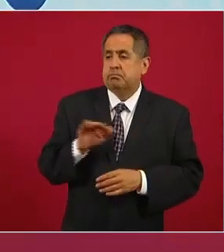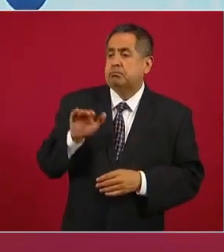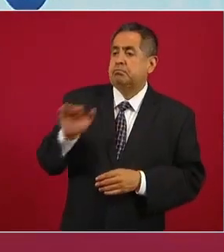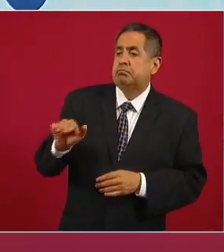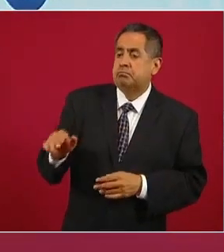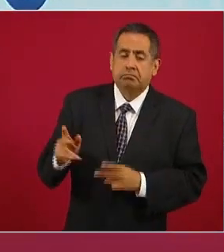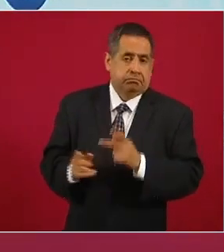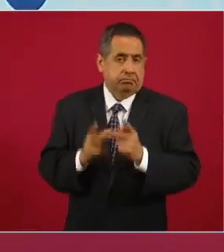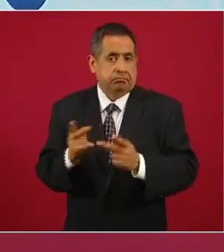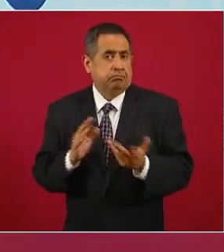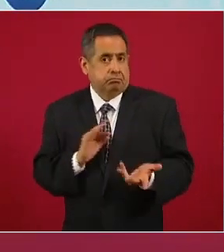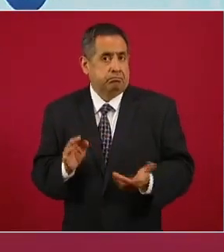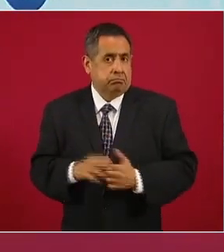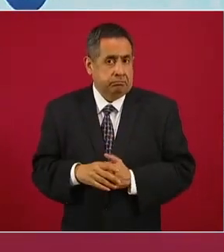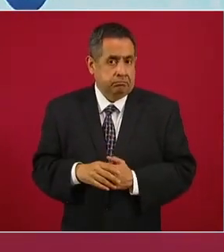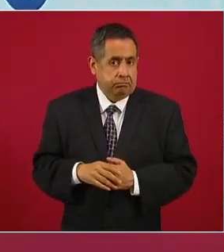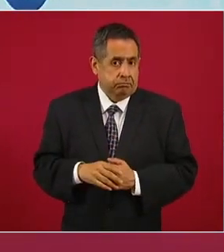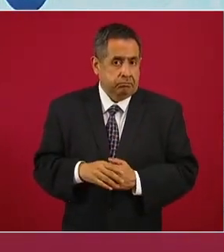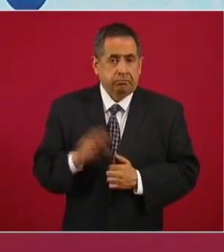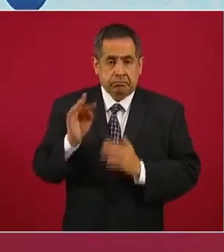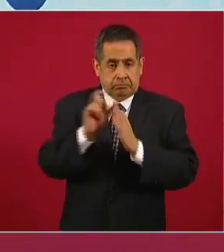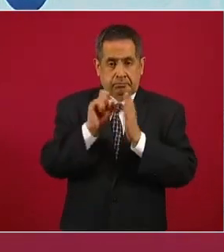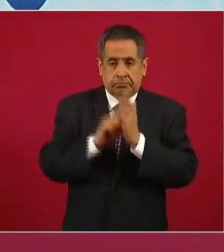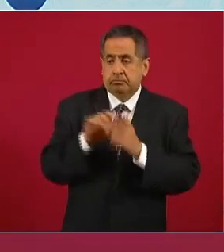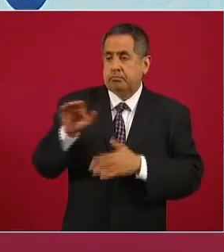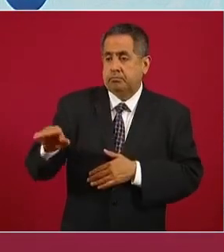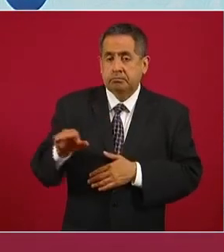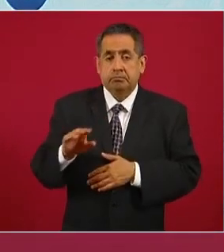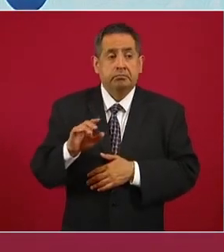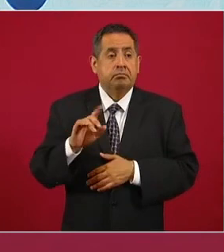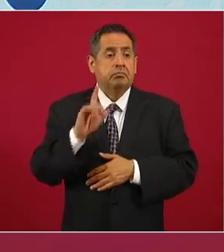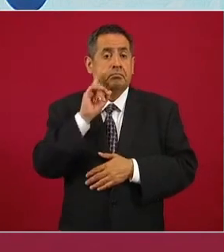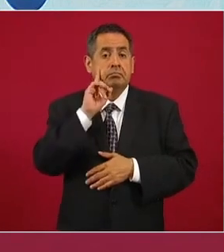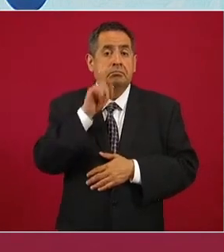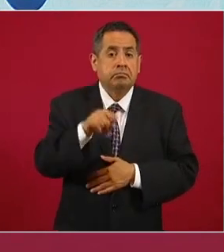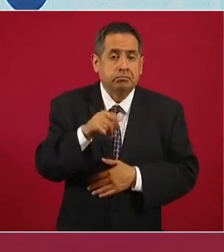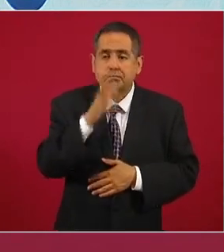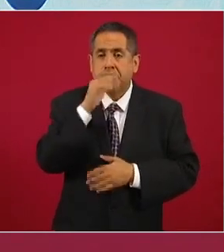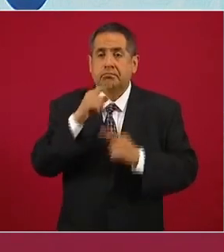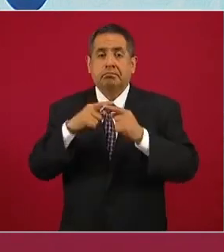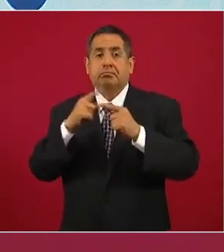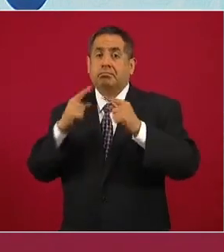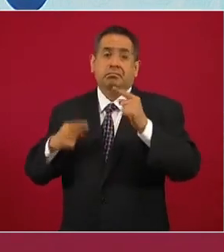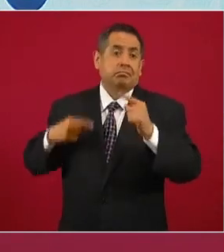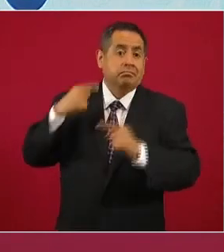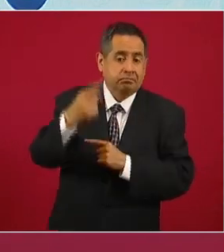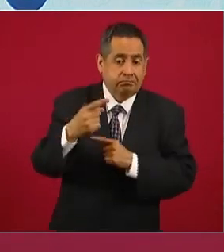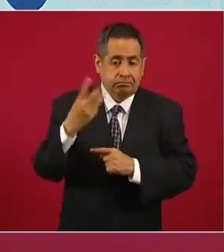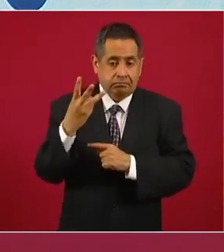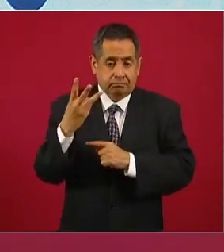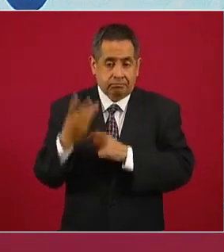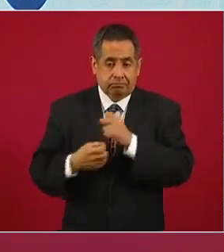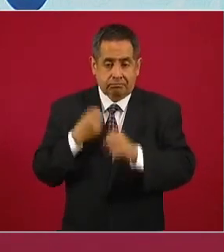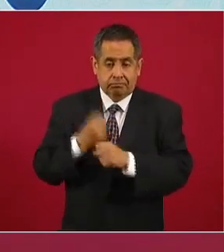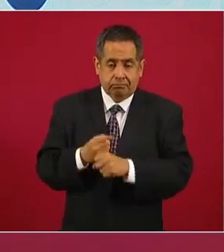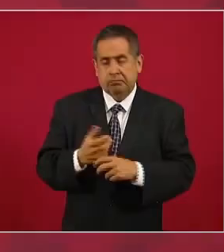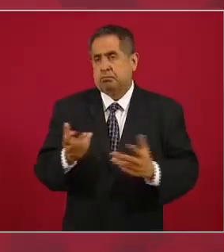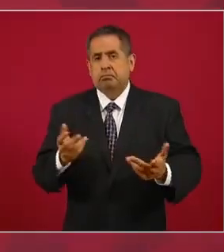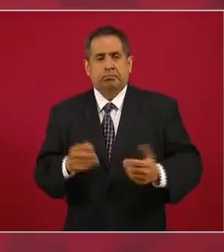Entonces, si no se hace la solicitud, ya no se podría hasta dentro de 3 años.